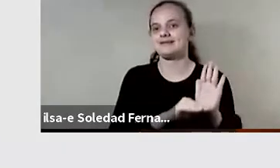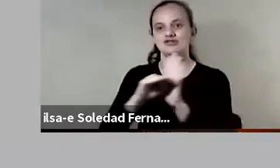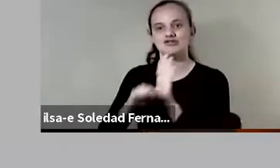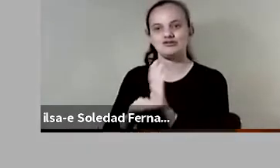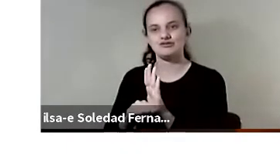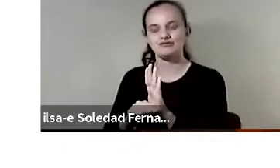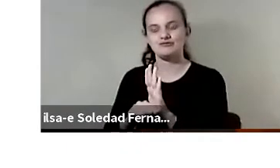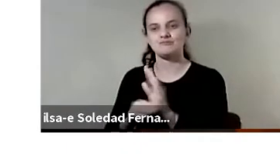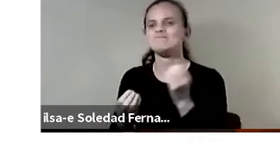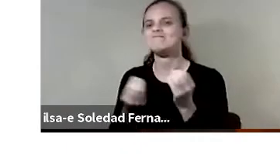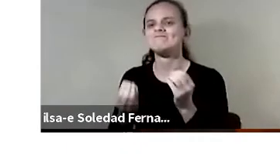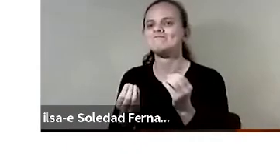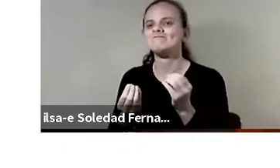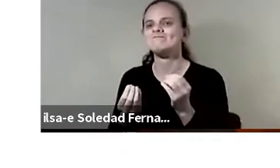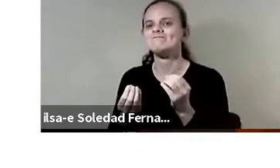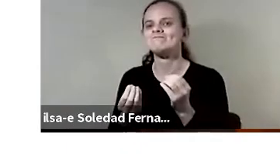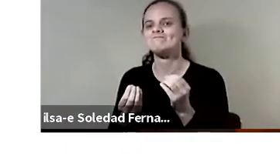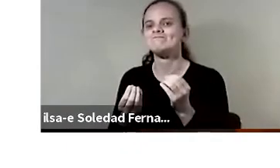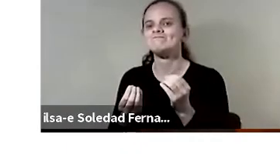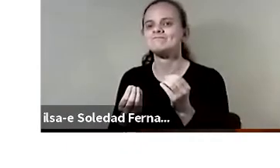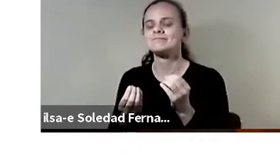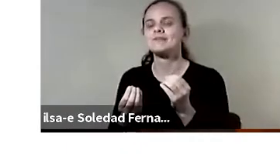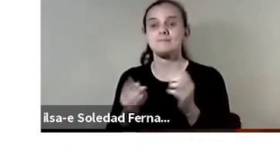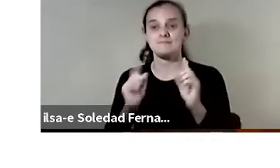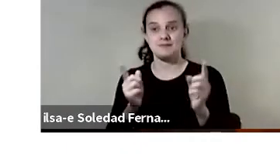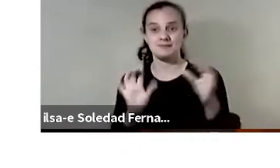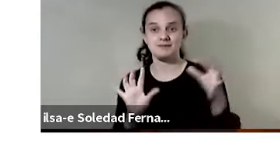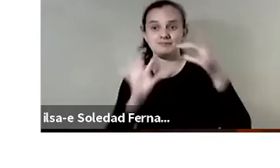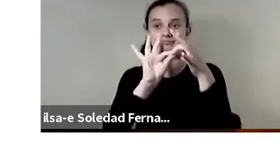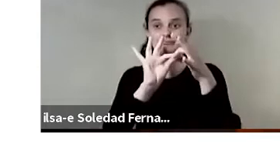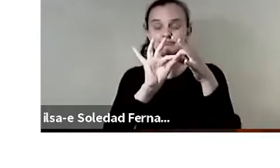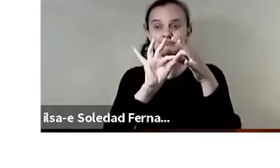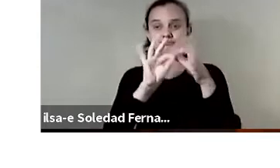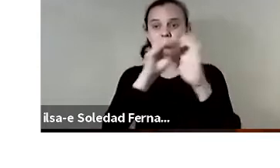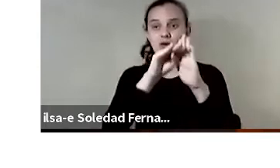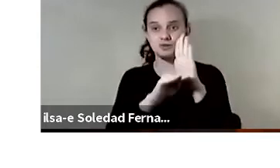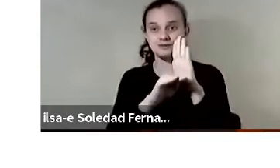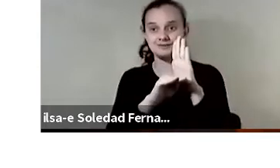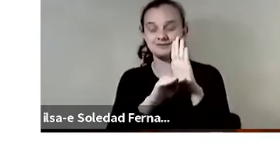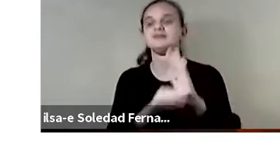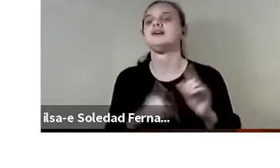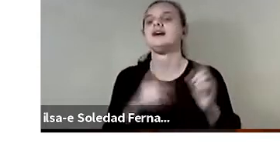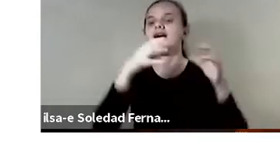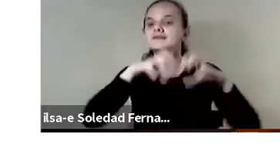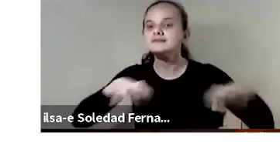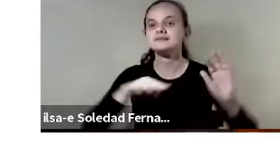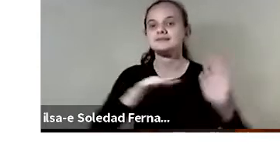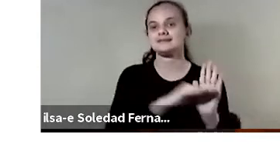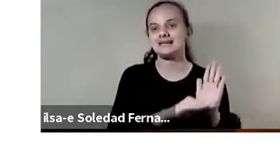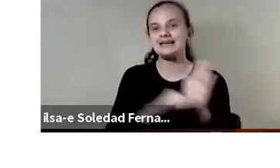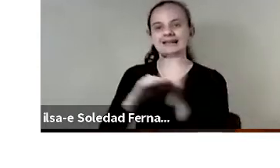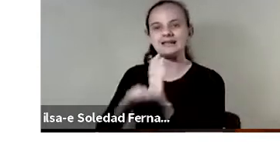Y después, adentro de las pautas, sí lo que vamos a encontrar son criterios. Los criterios, ¿sí?, que tienen